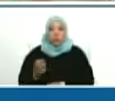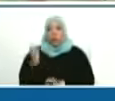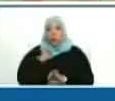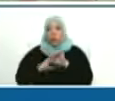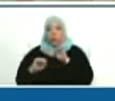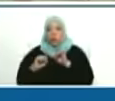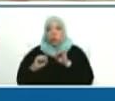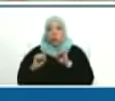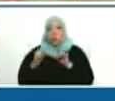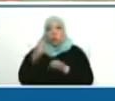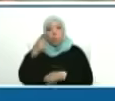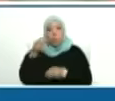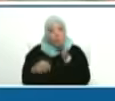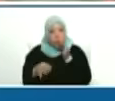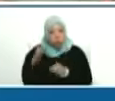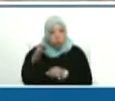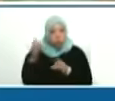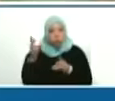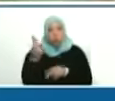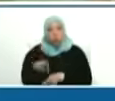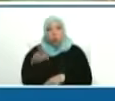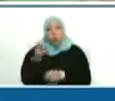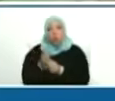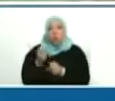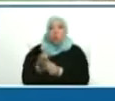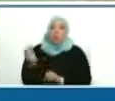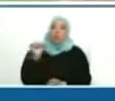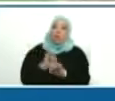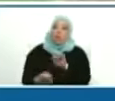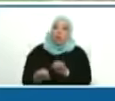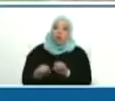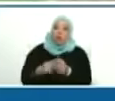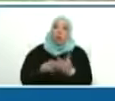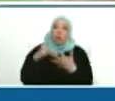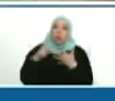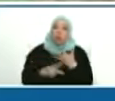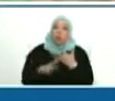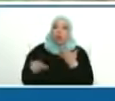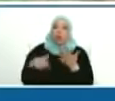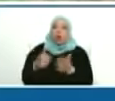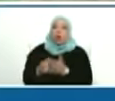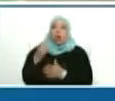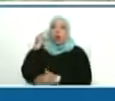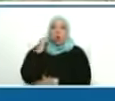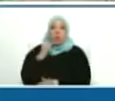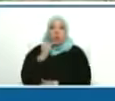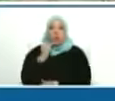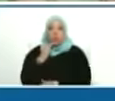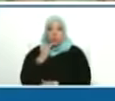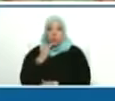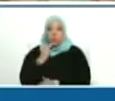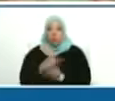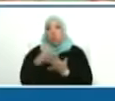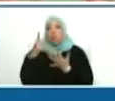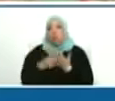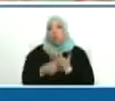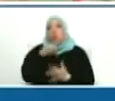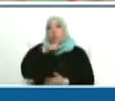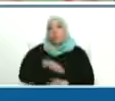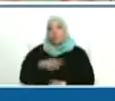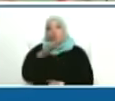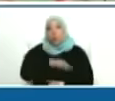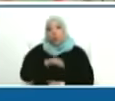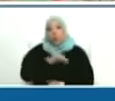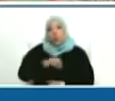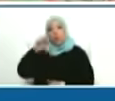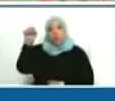Defendiendo la causa más justa que jamás se ha defendido, el proyecto nacional Simón Bolívar, el proyecto histórico del